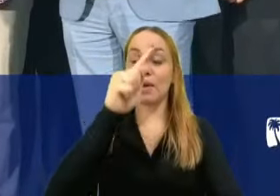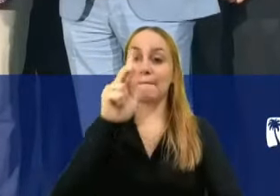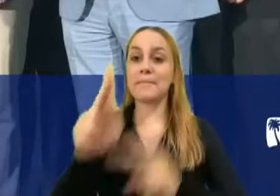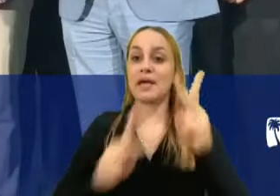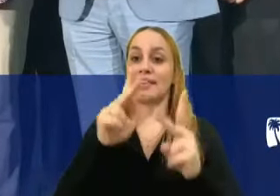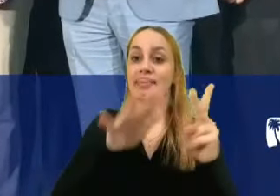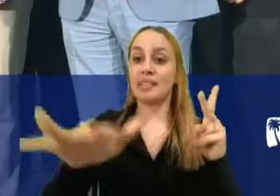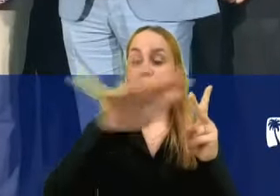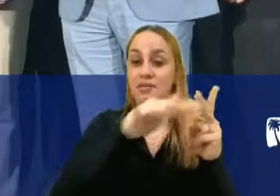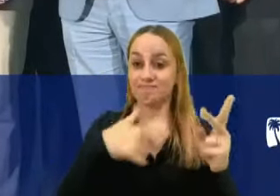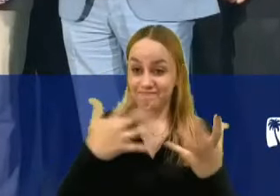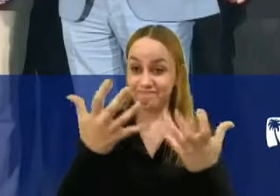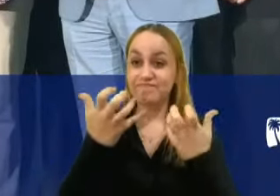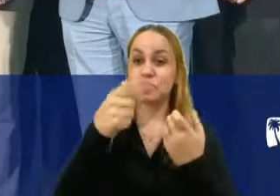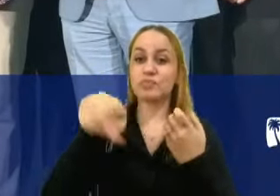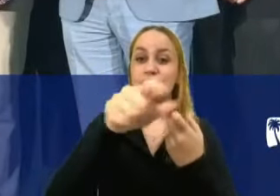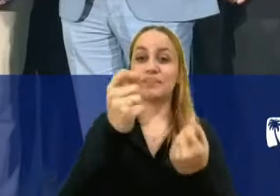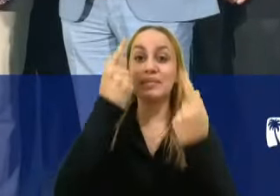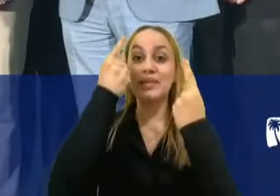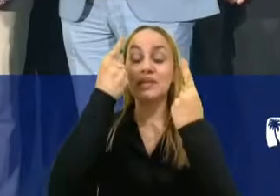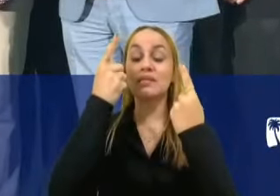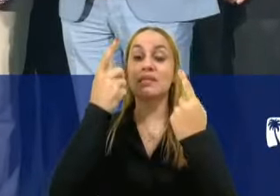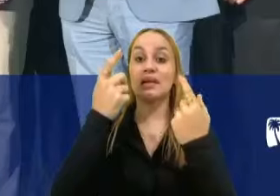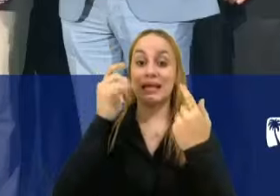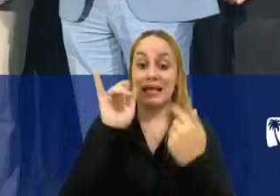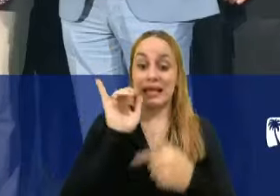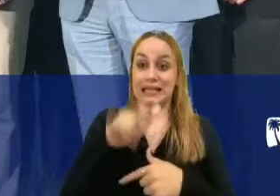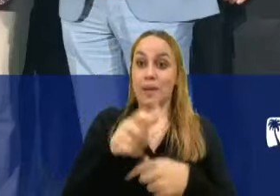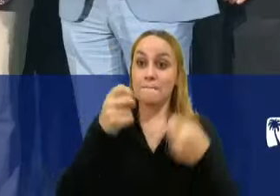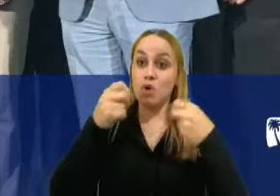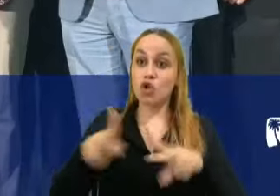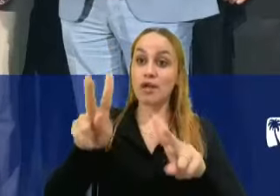que el pnp vino a legislar para